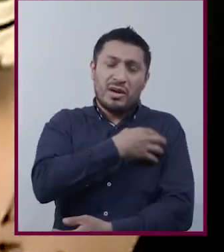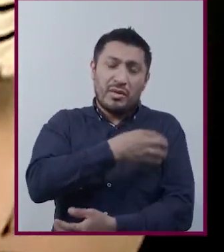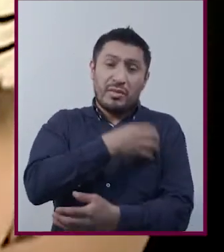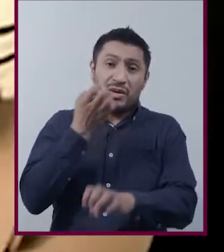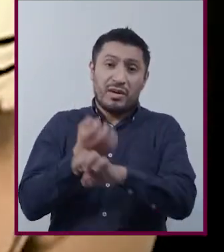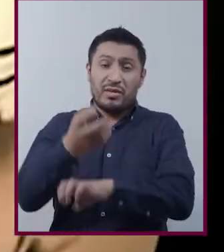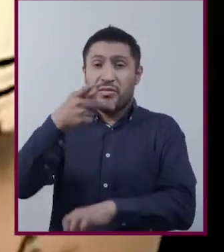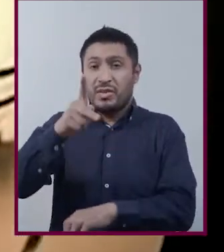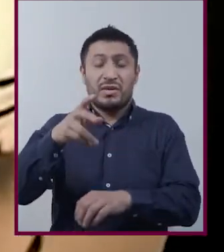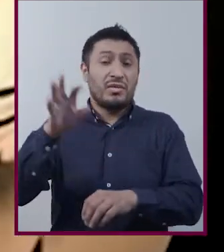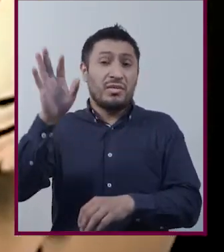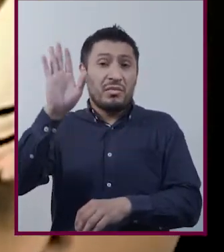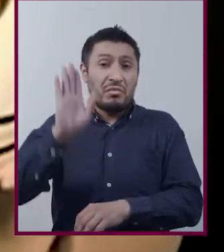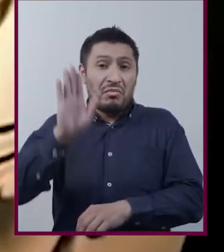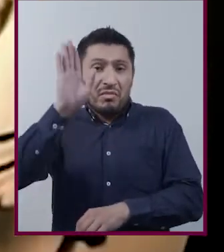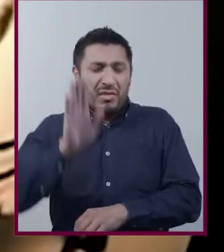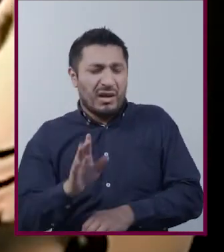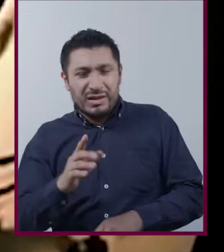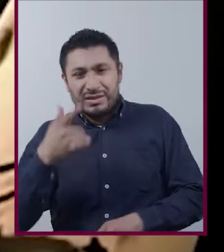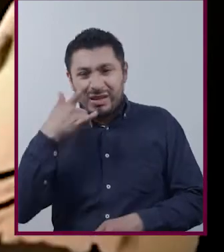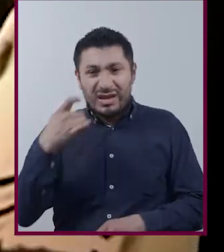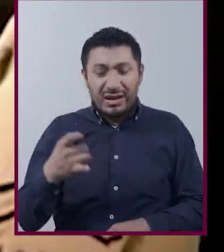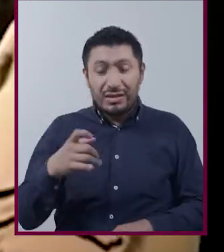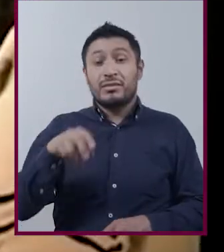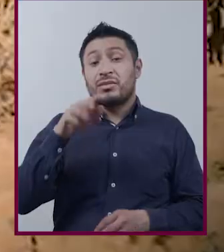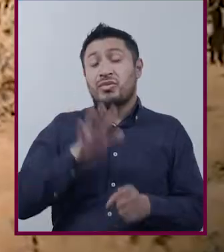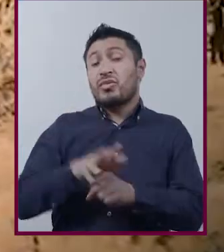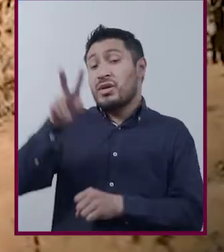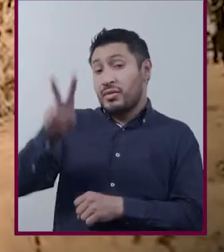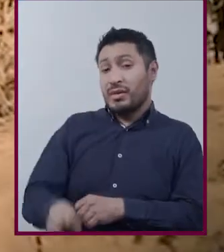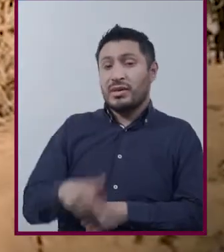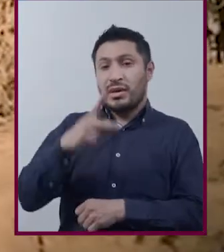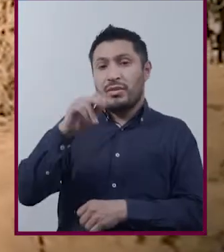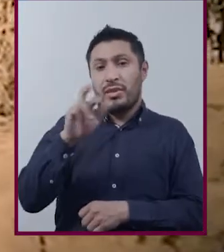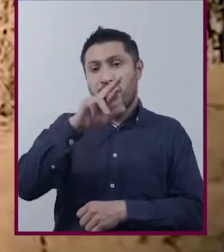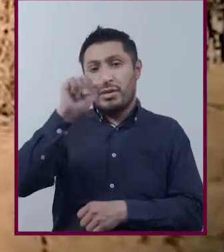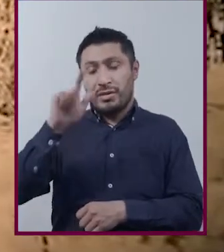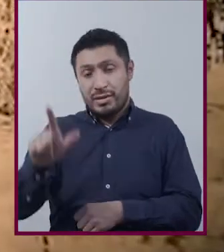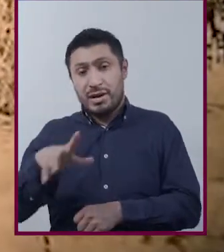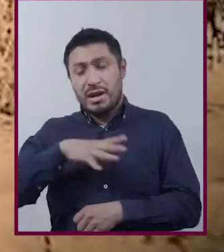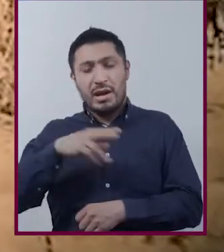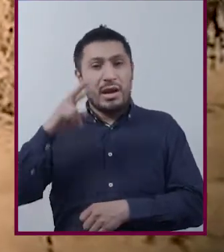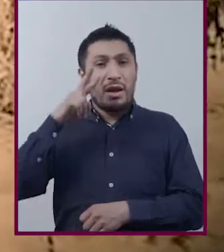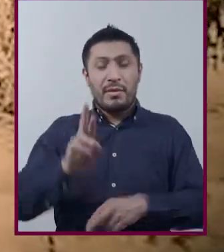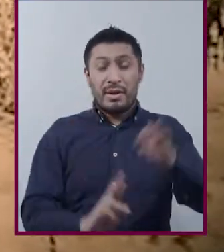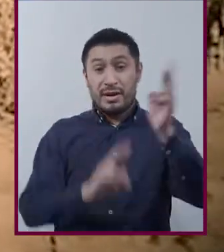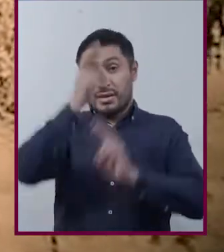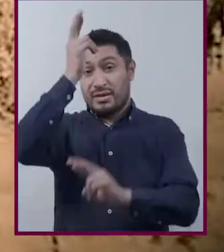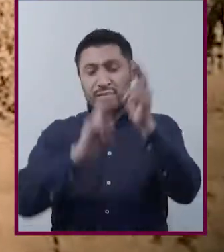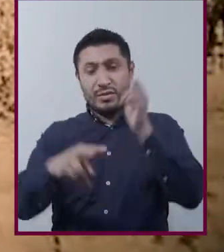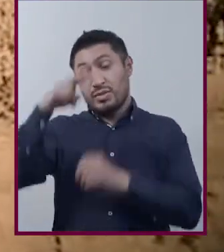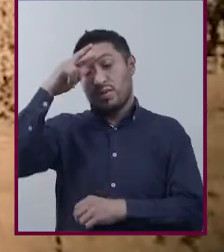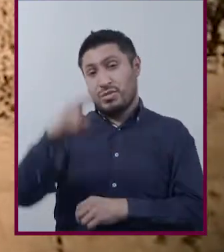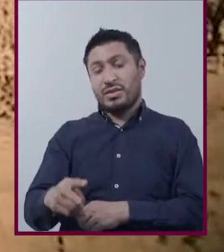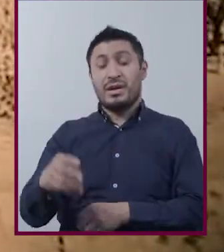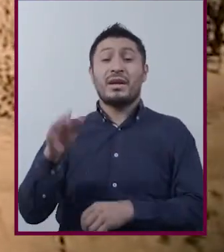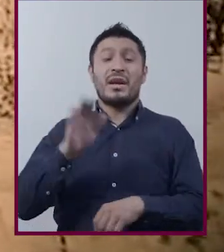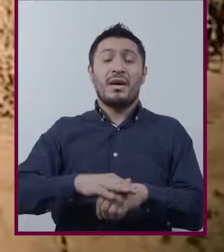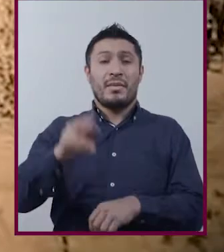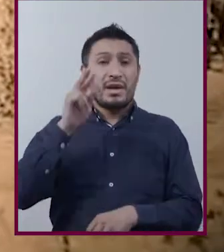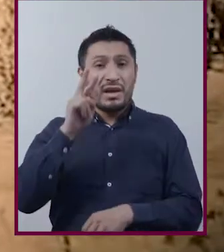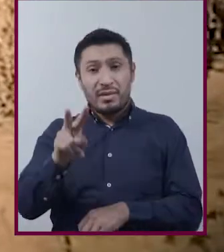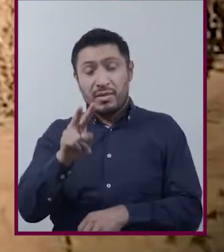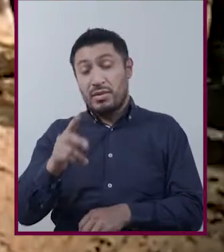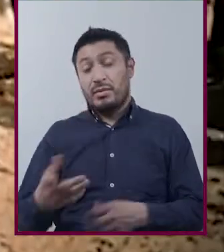este no es un dato seguro. Lo que sí es cierto es que en Parral vio pasar la Revolución Mexicana. Particularmente vio